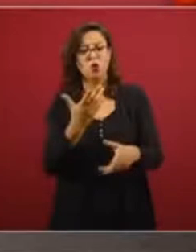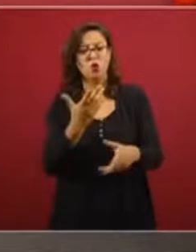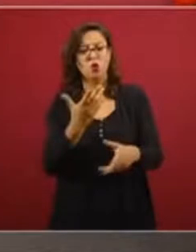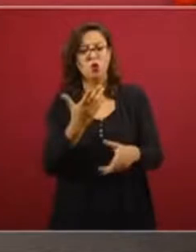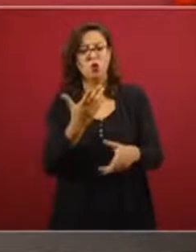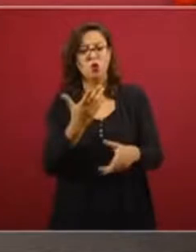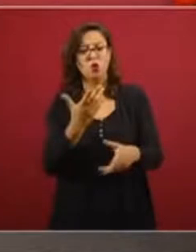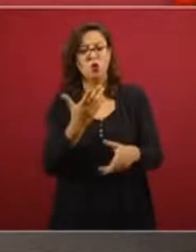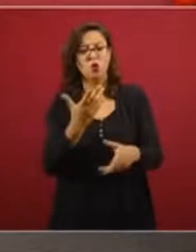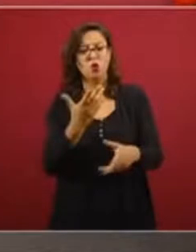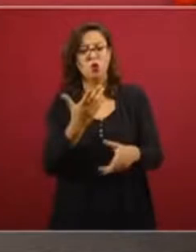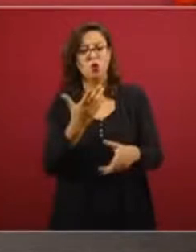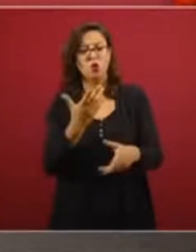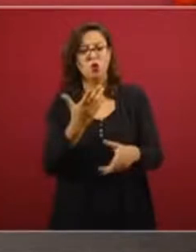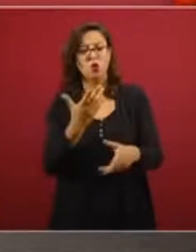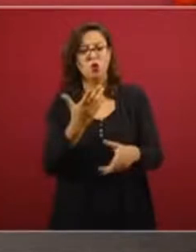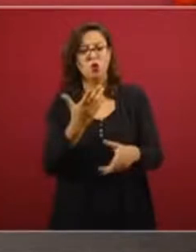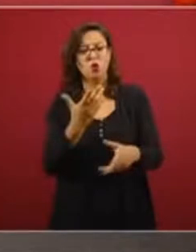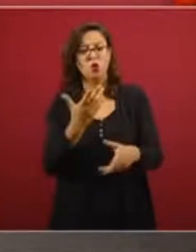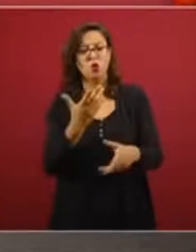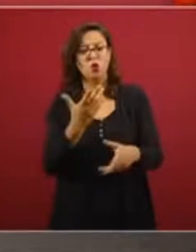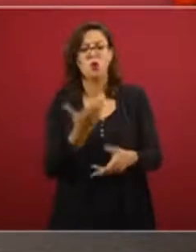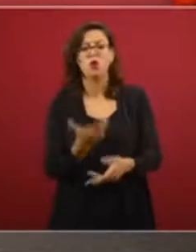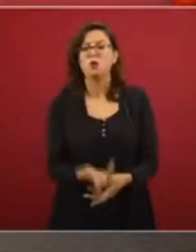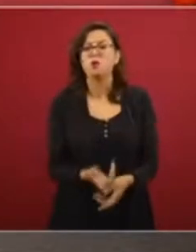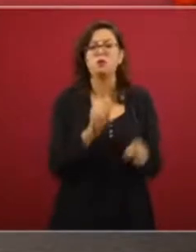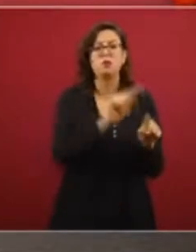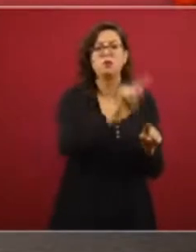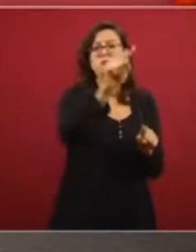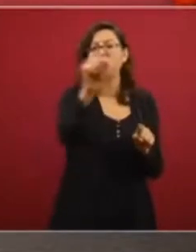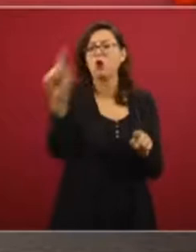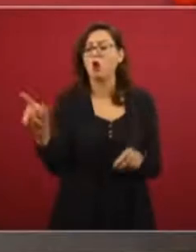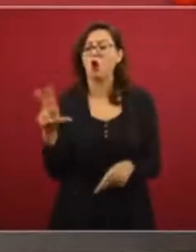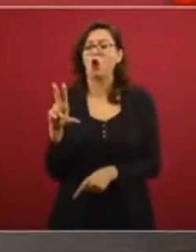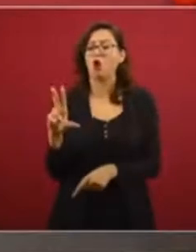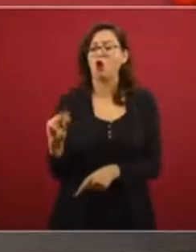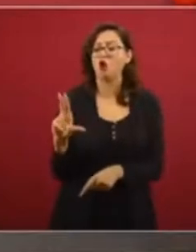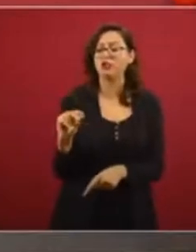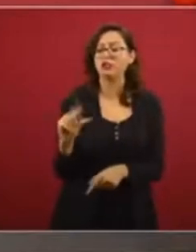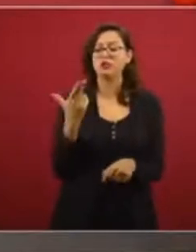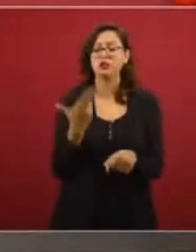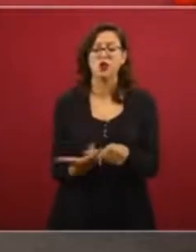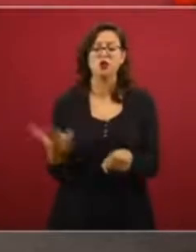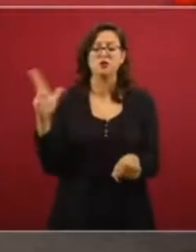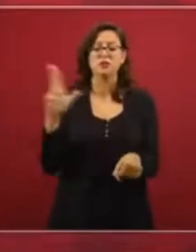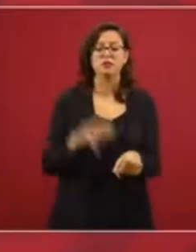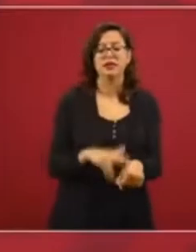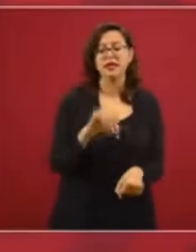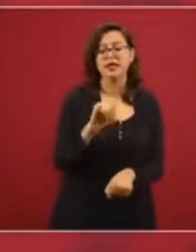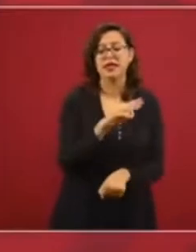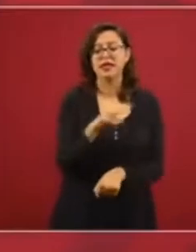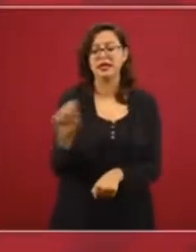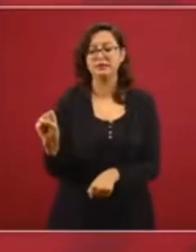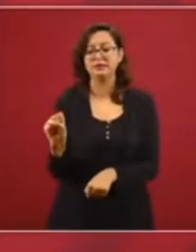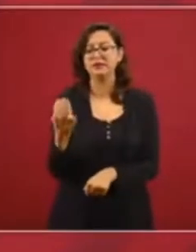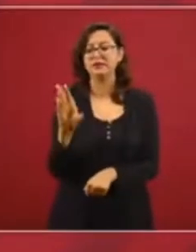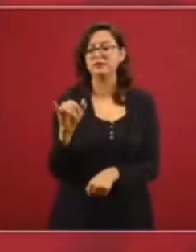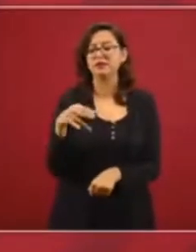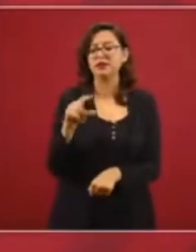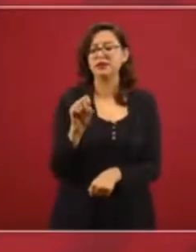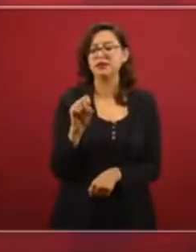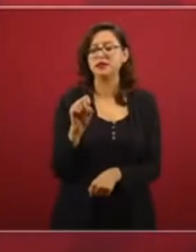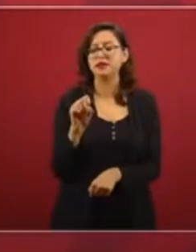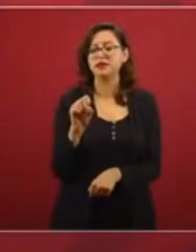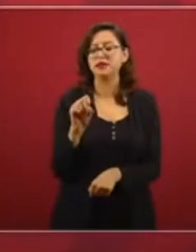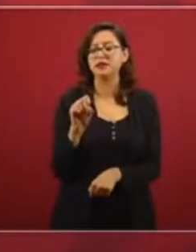Obrador to the 80 hospitals in our country. Social bienestar, ratificamos esta